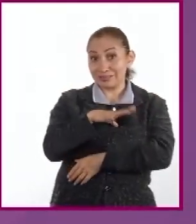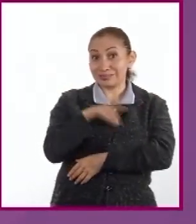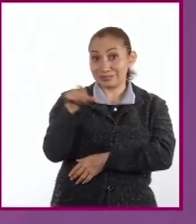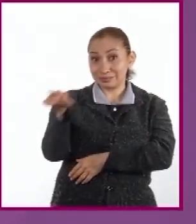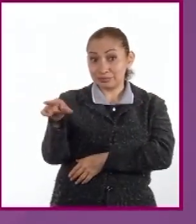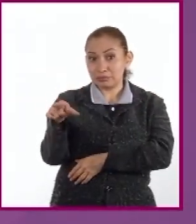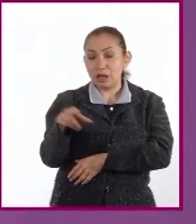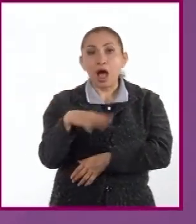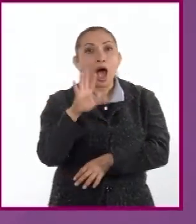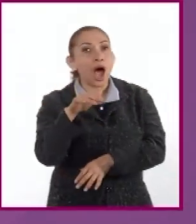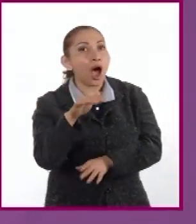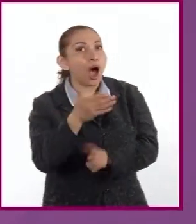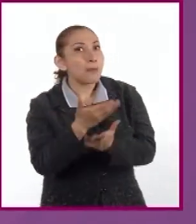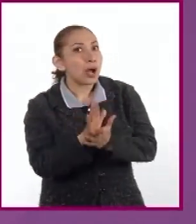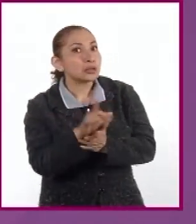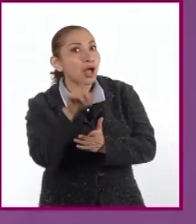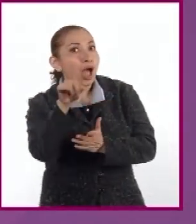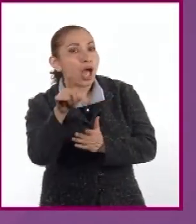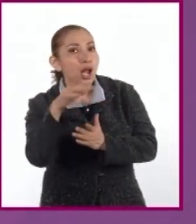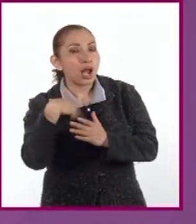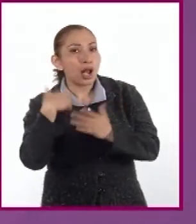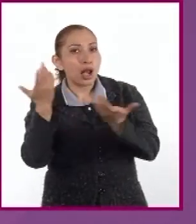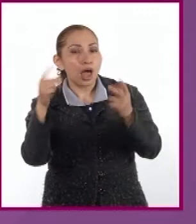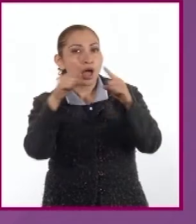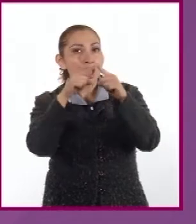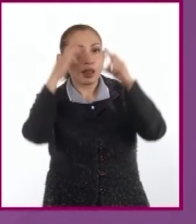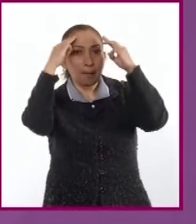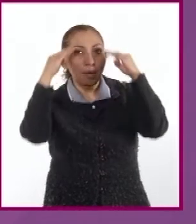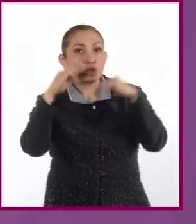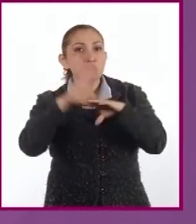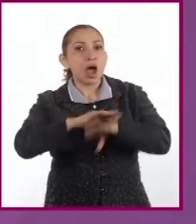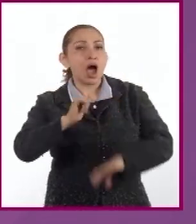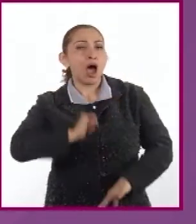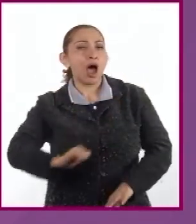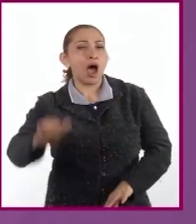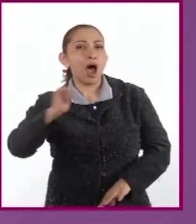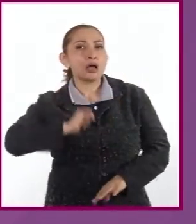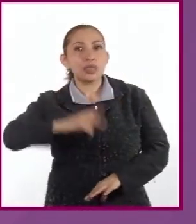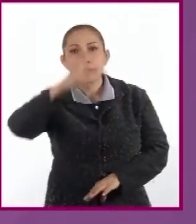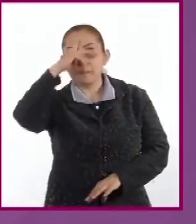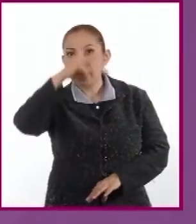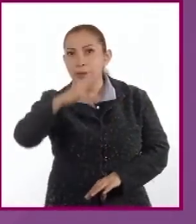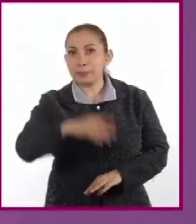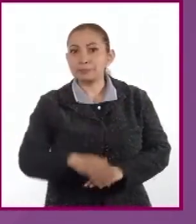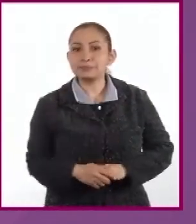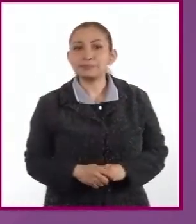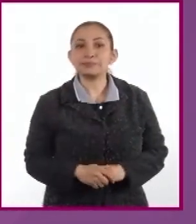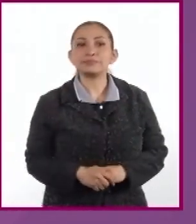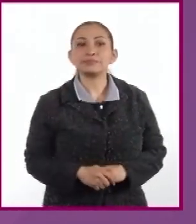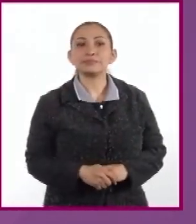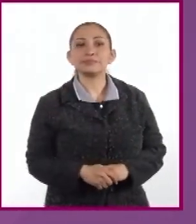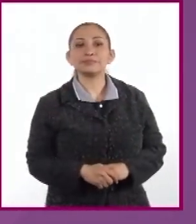Por cierto, es el convento de monjas más antiguo de México.